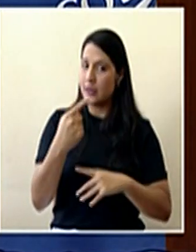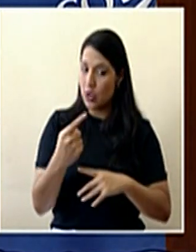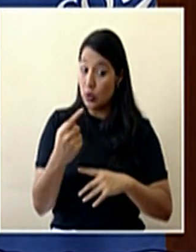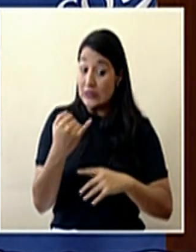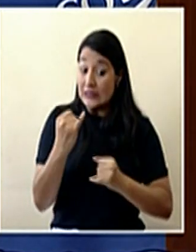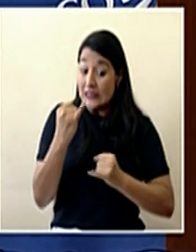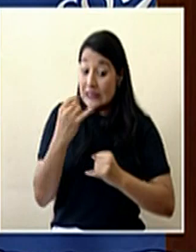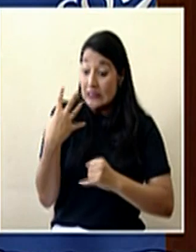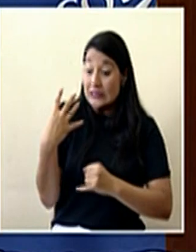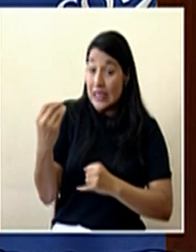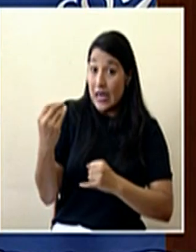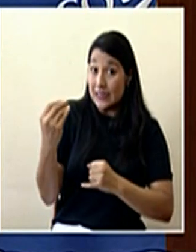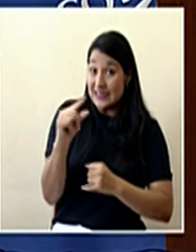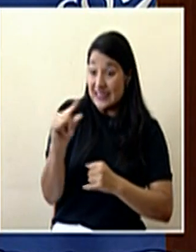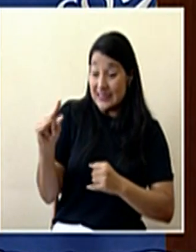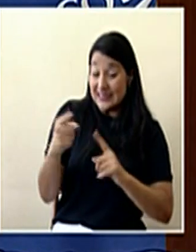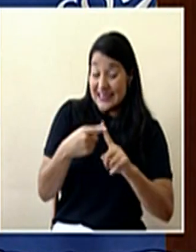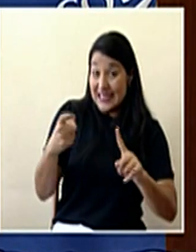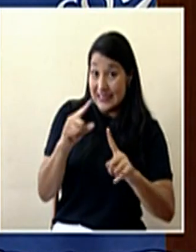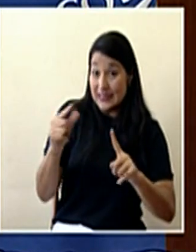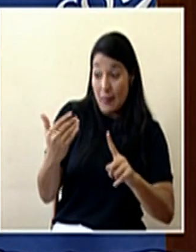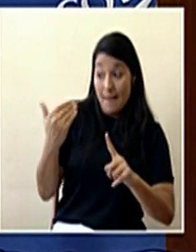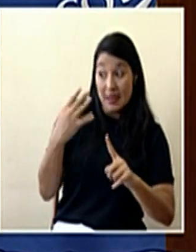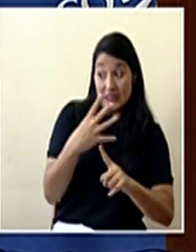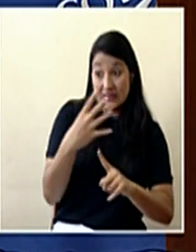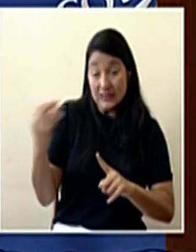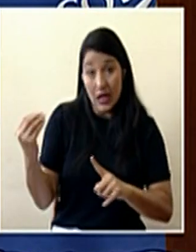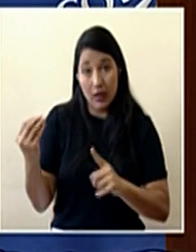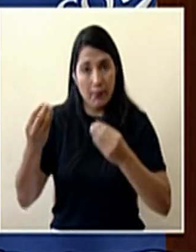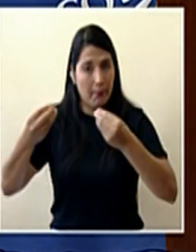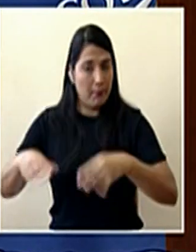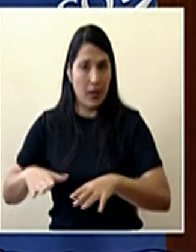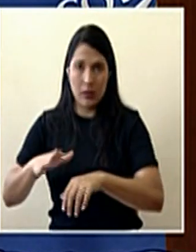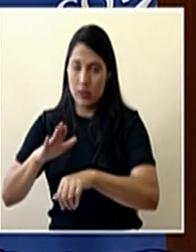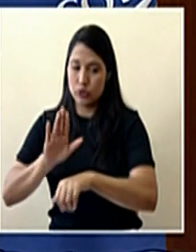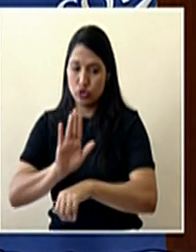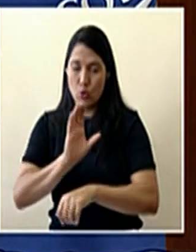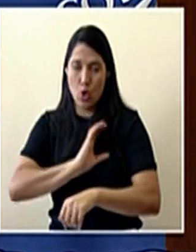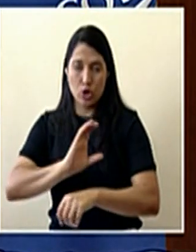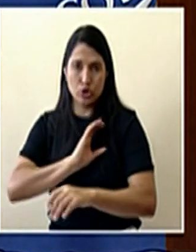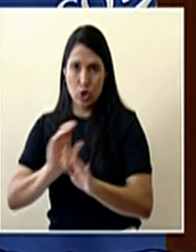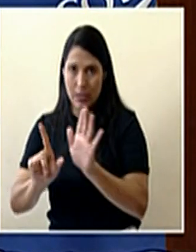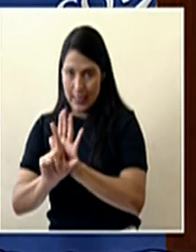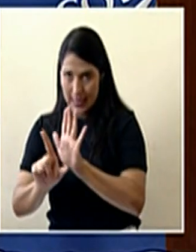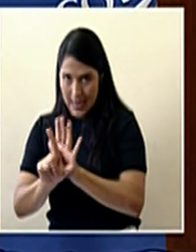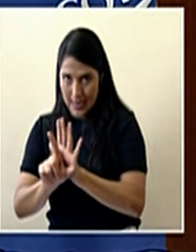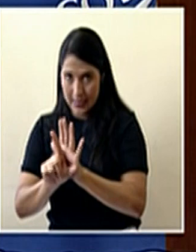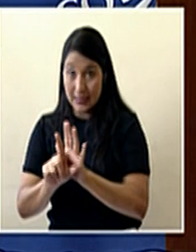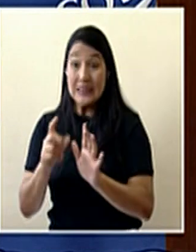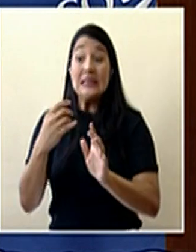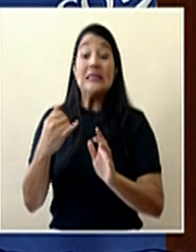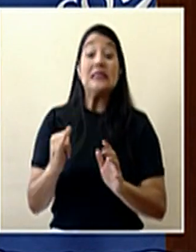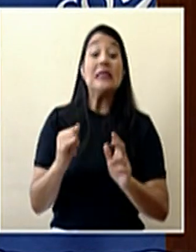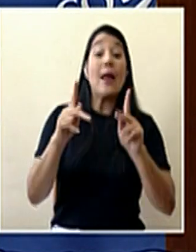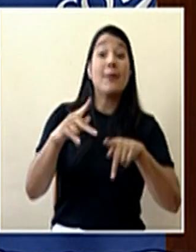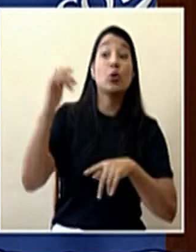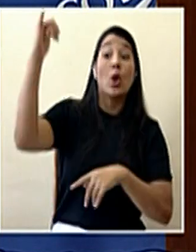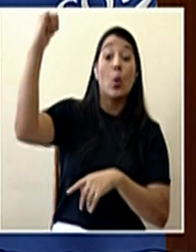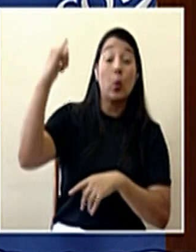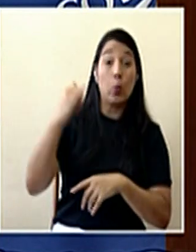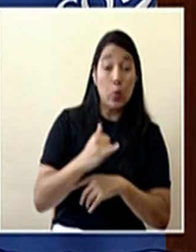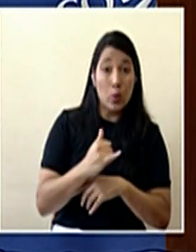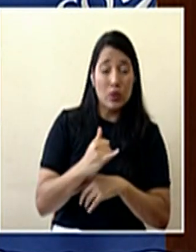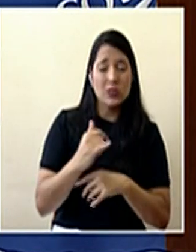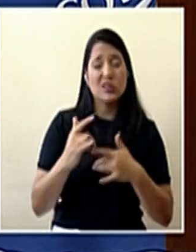estatus de residencia, y si tienen síntomas respiratorios se les hace la prueba. Si